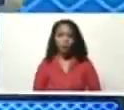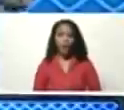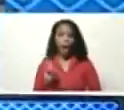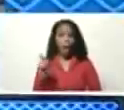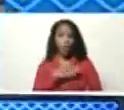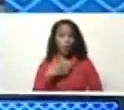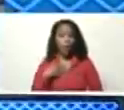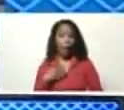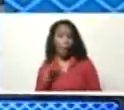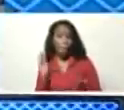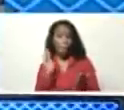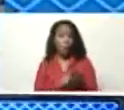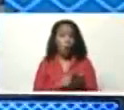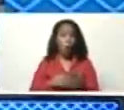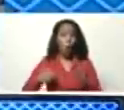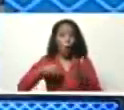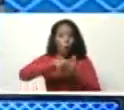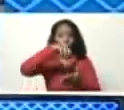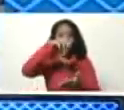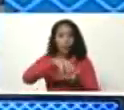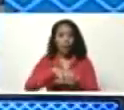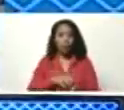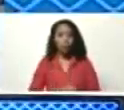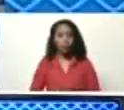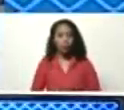Pretendían imponer un golpe de Estado.